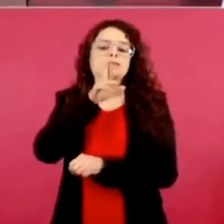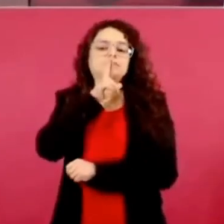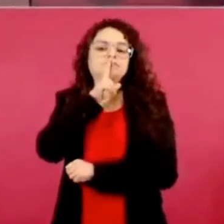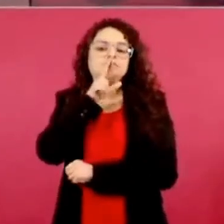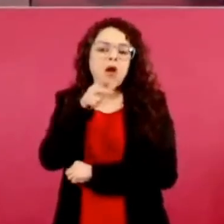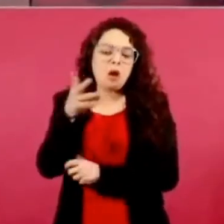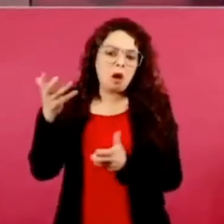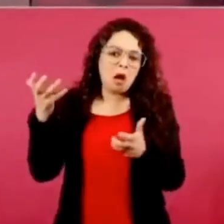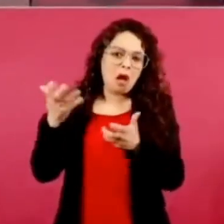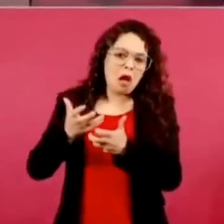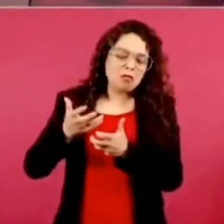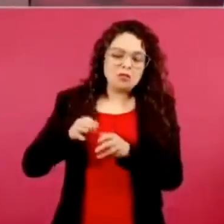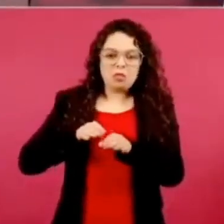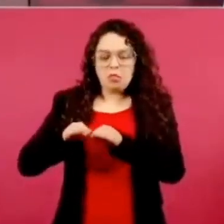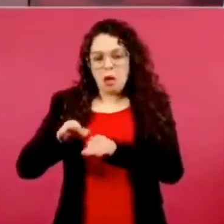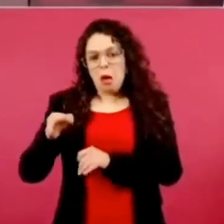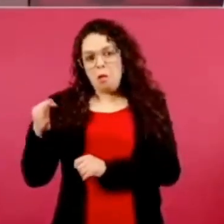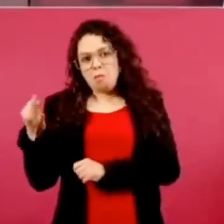que